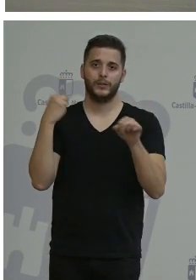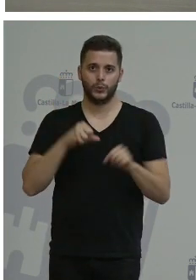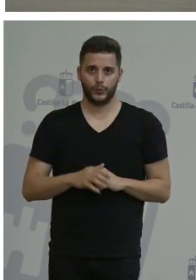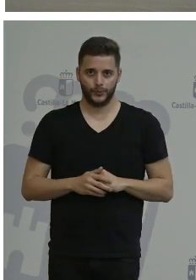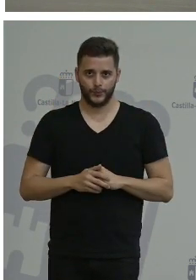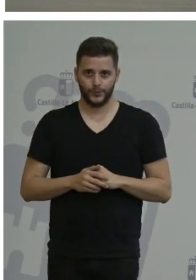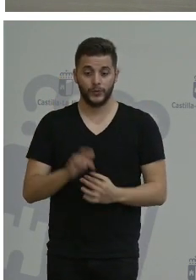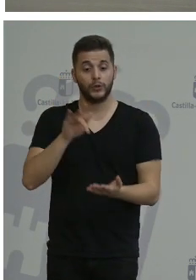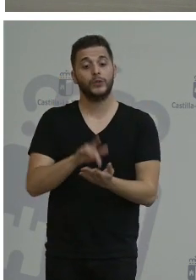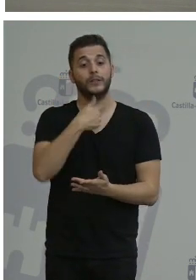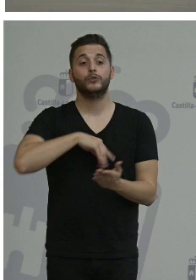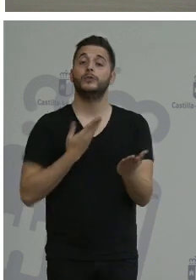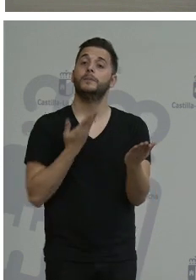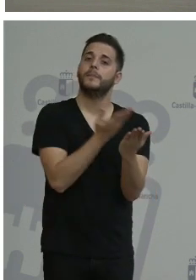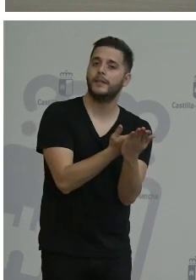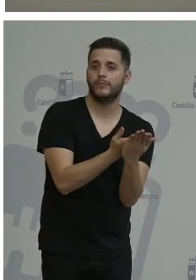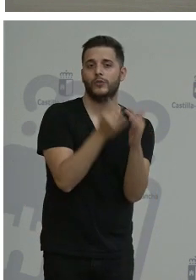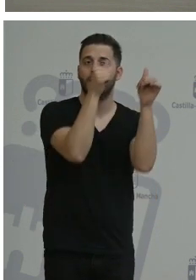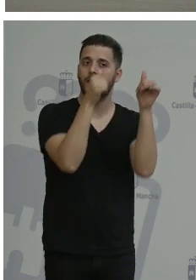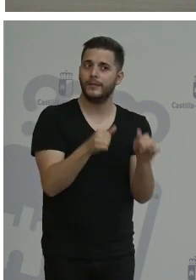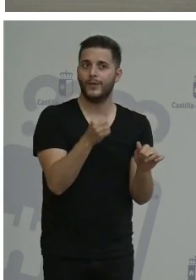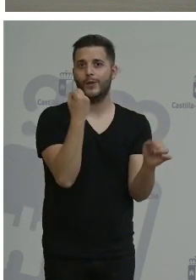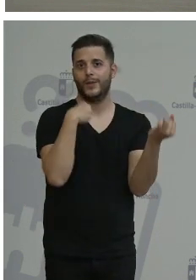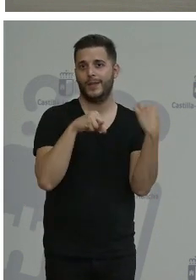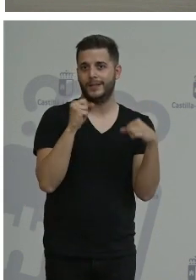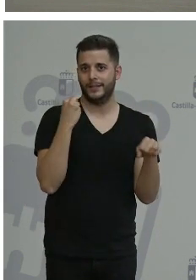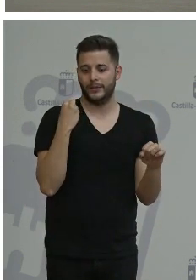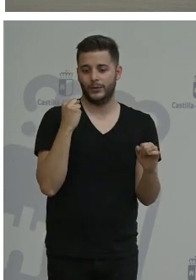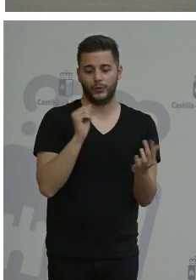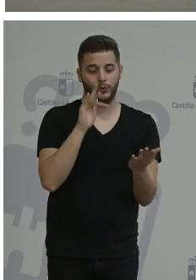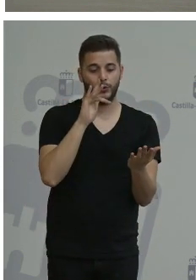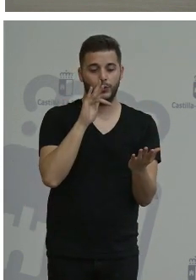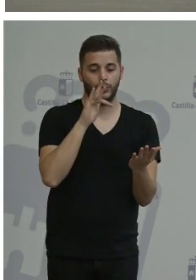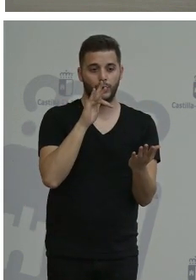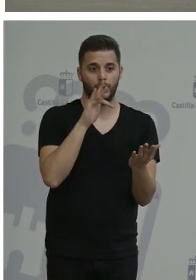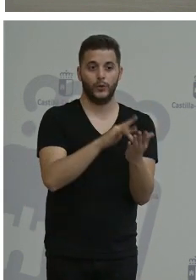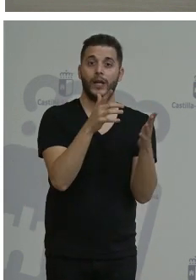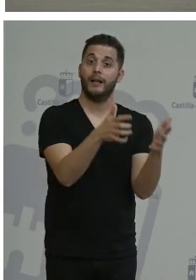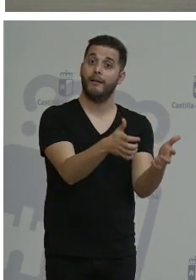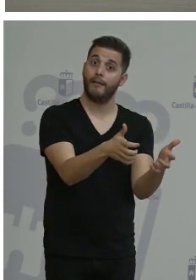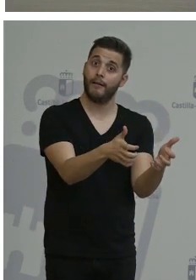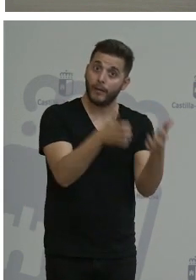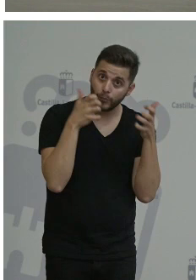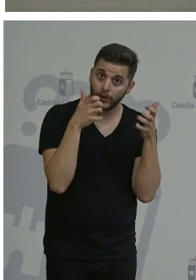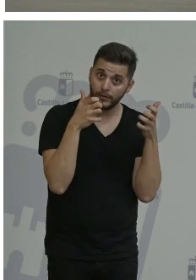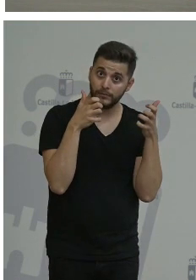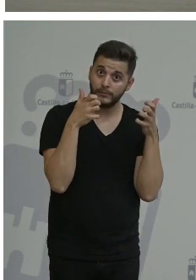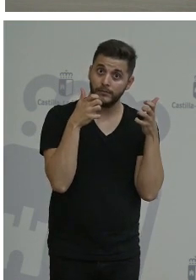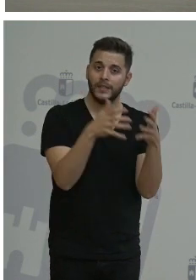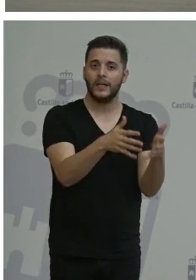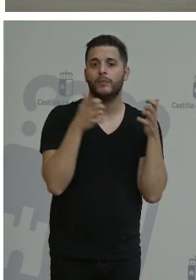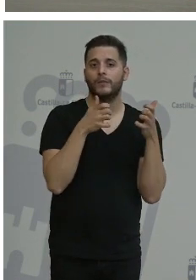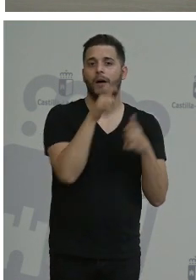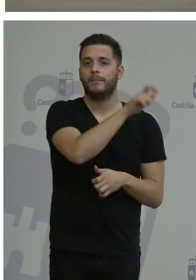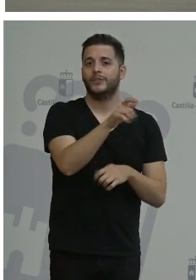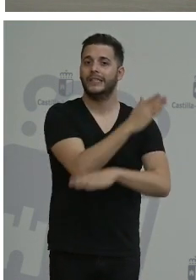solicita un certificado de aptitud posteriormente a que haya aprobado una prueba una persona que